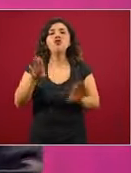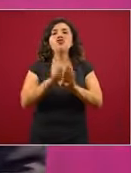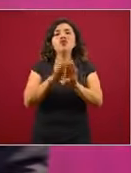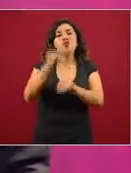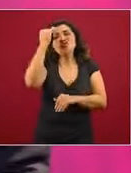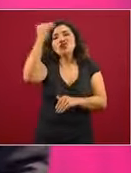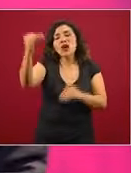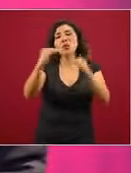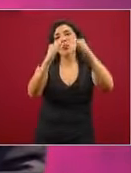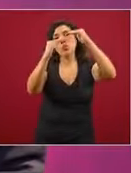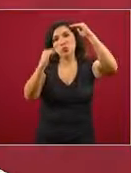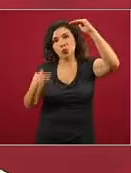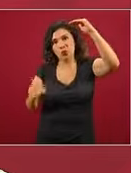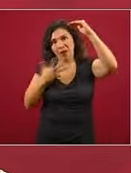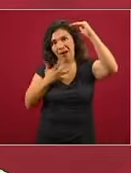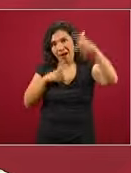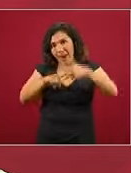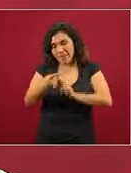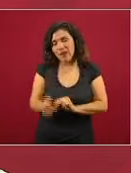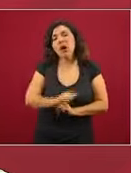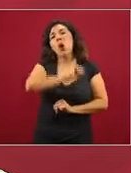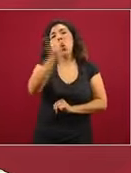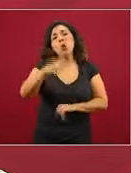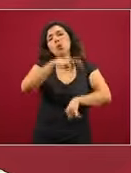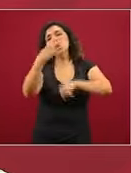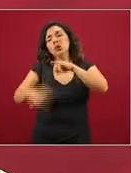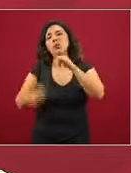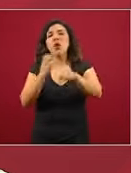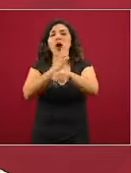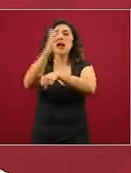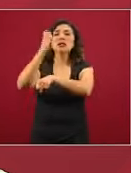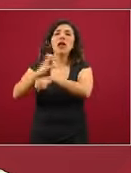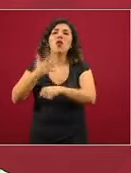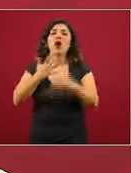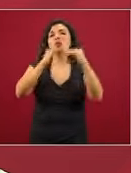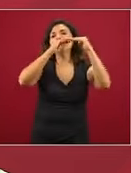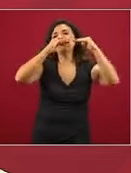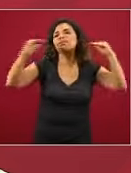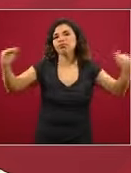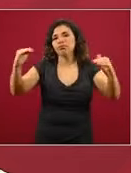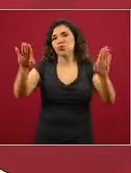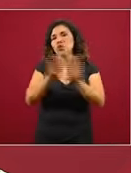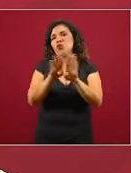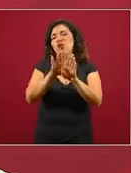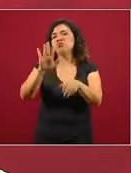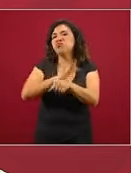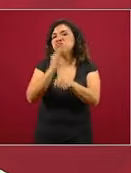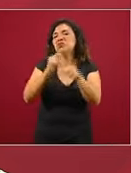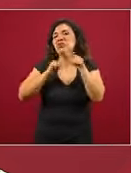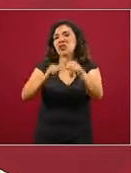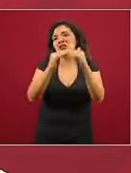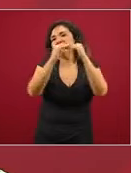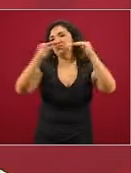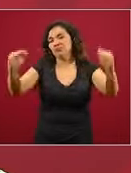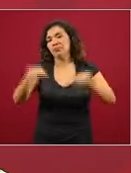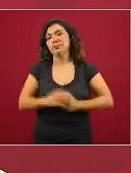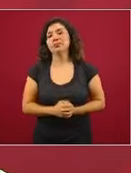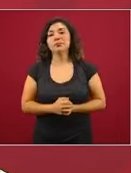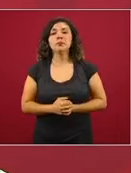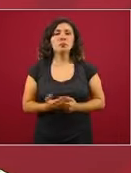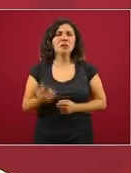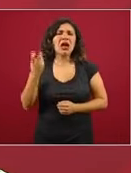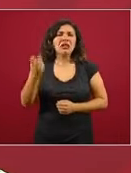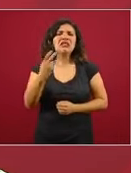un periodo de descenso y los estados finalmente que están en la meseta, en la estabilidad. ¿Cuál